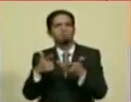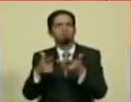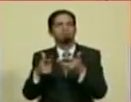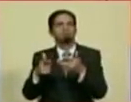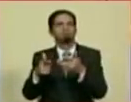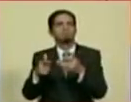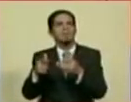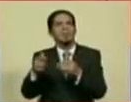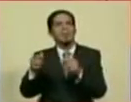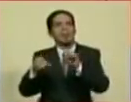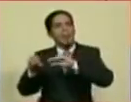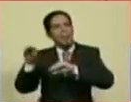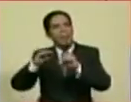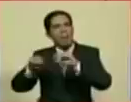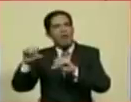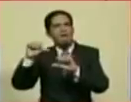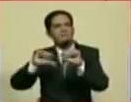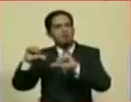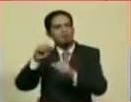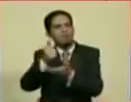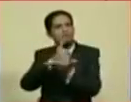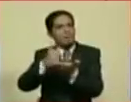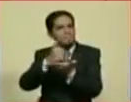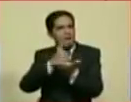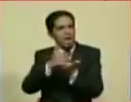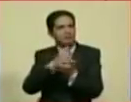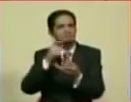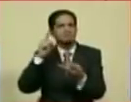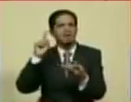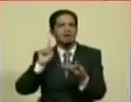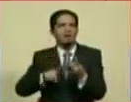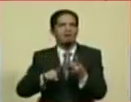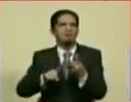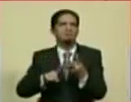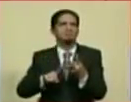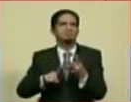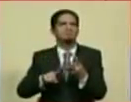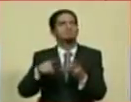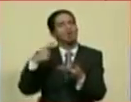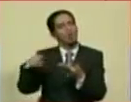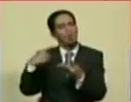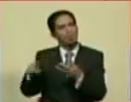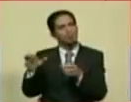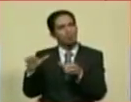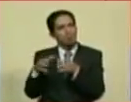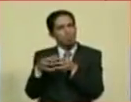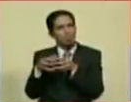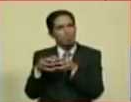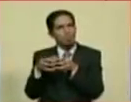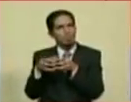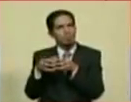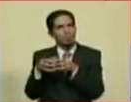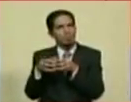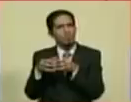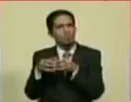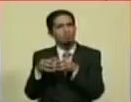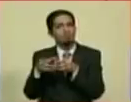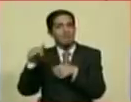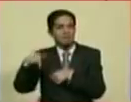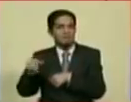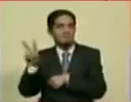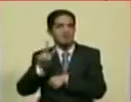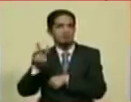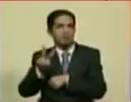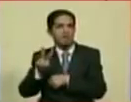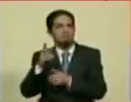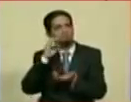a los laboratorios farmacéuticos y a otros grupos económicos nacionales, le